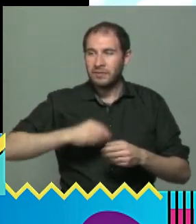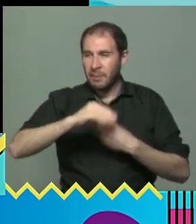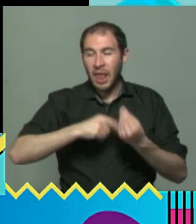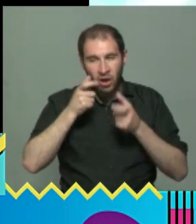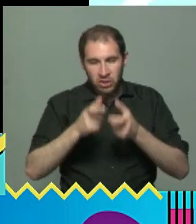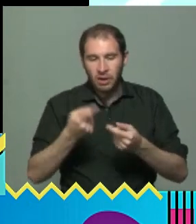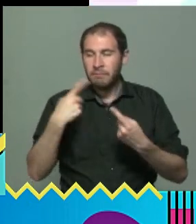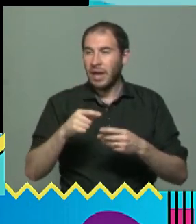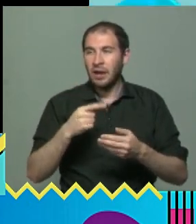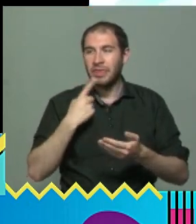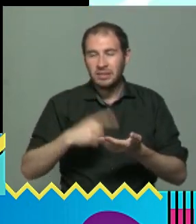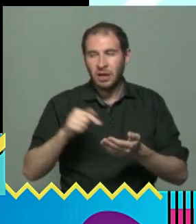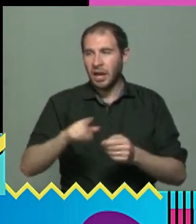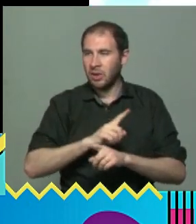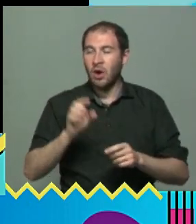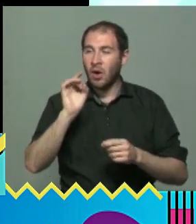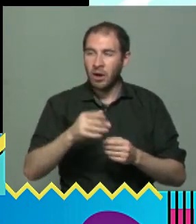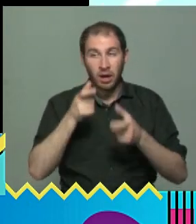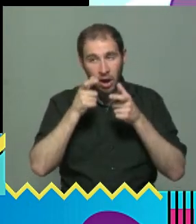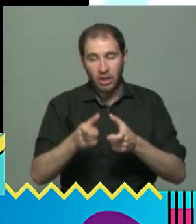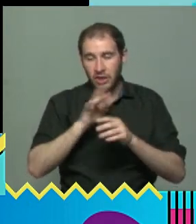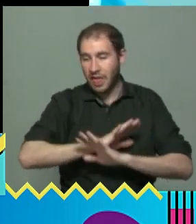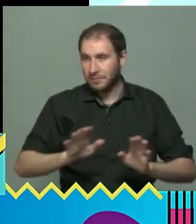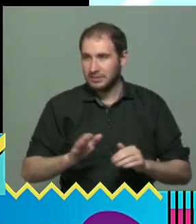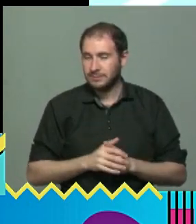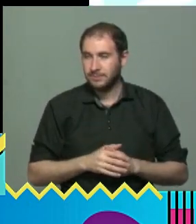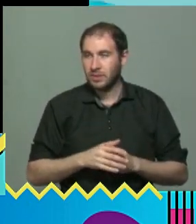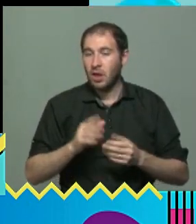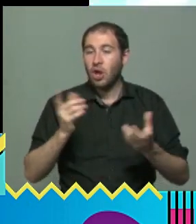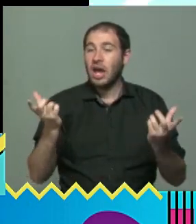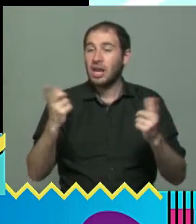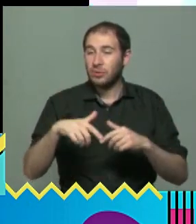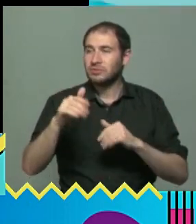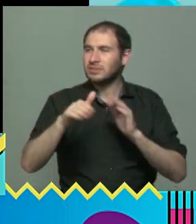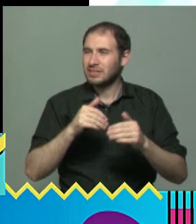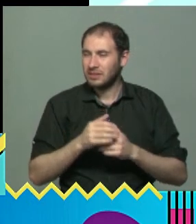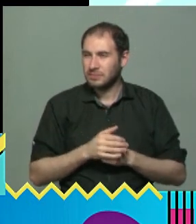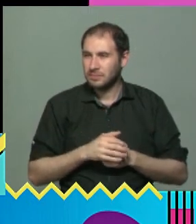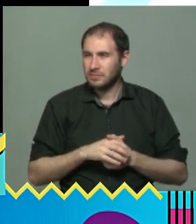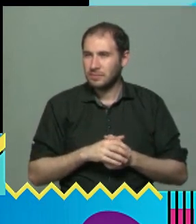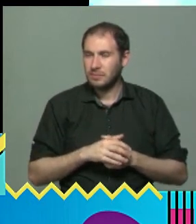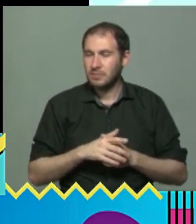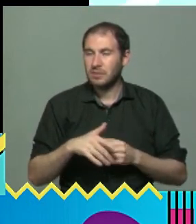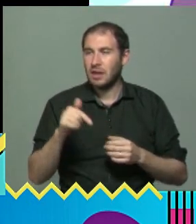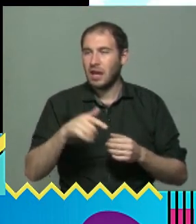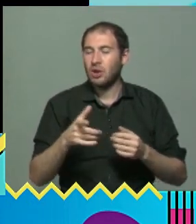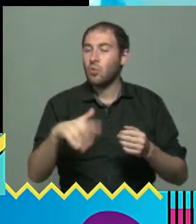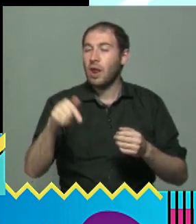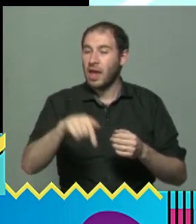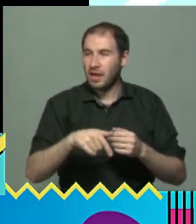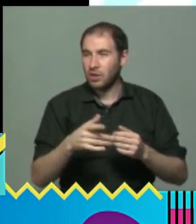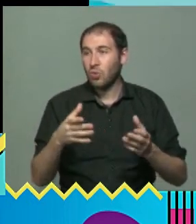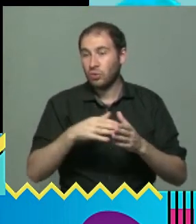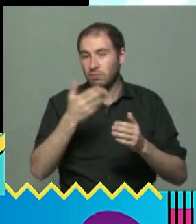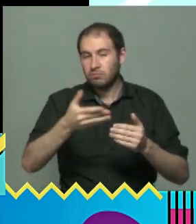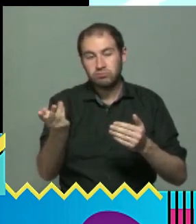juez de familia no toma la medida, solamente la revisa a través de una audiencia que se llama a delegada, donde va a precisamente